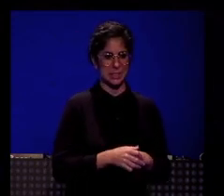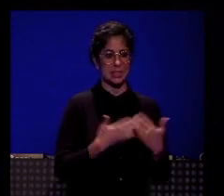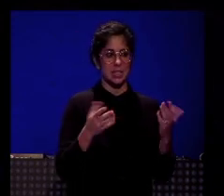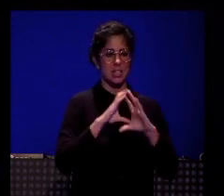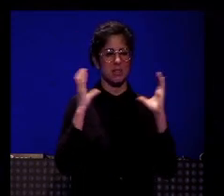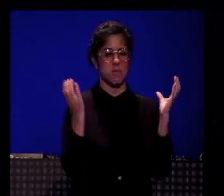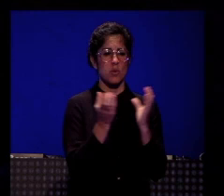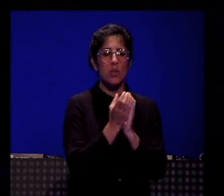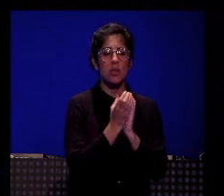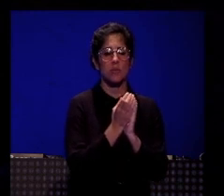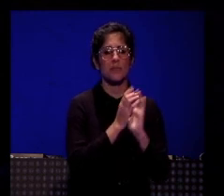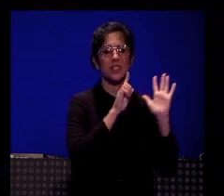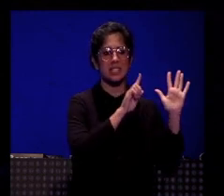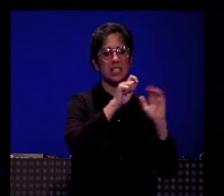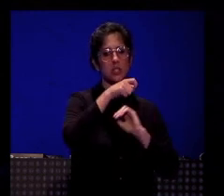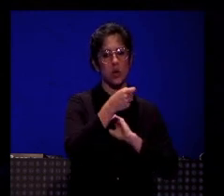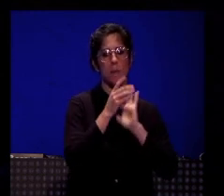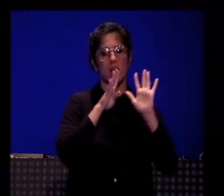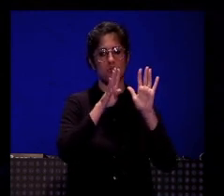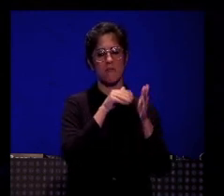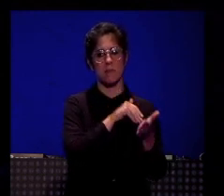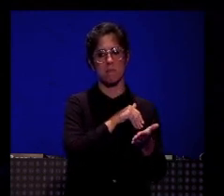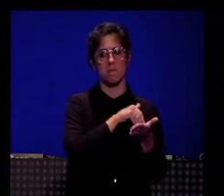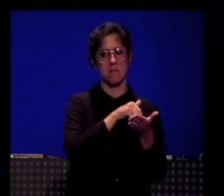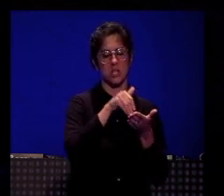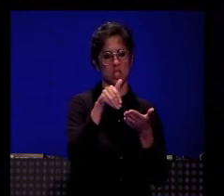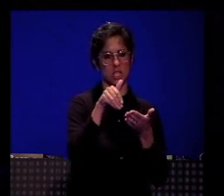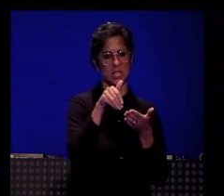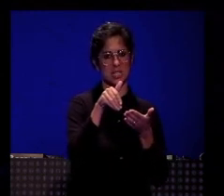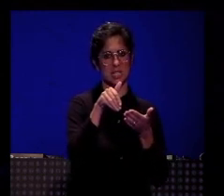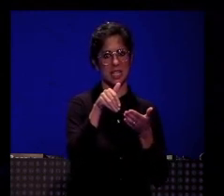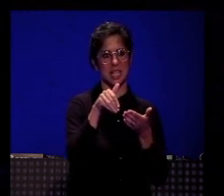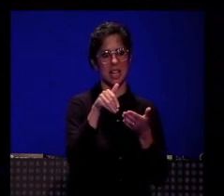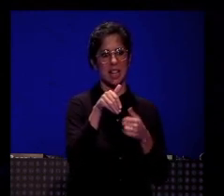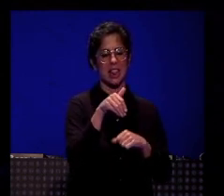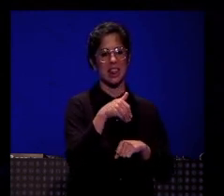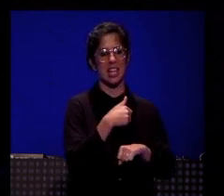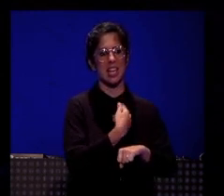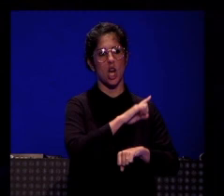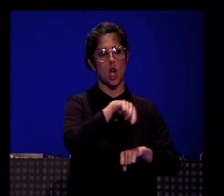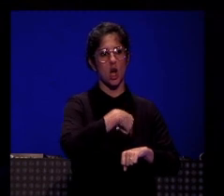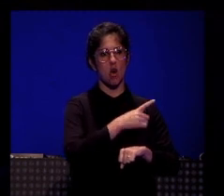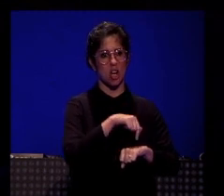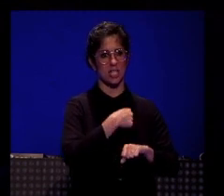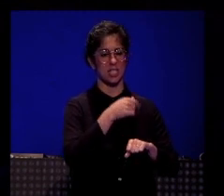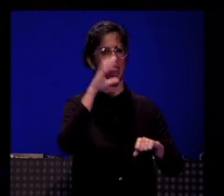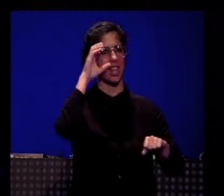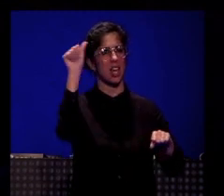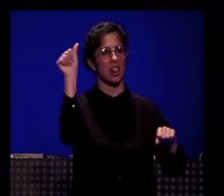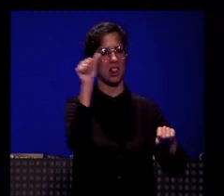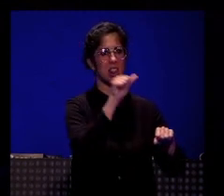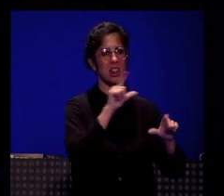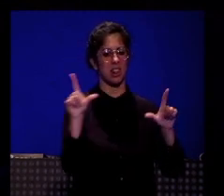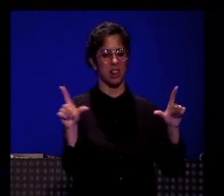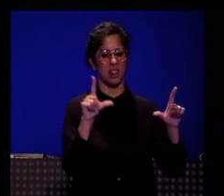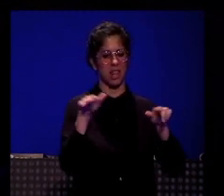mundo 69 millones de horas de reproducción de netflix esto quiere decir que